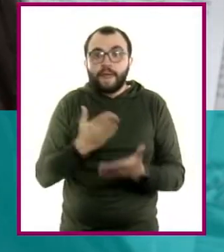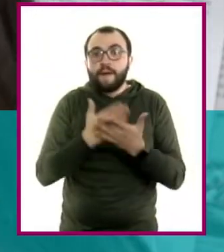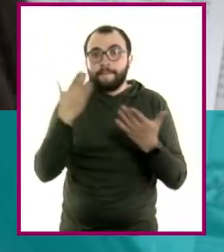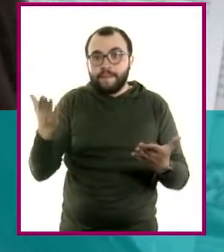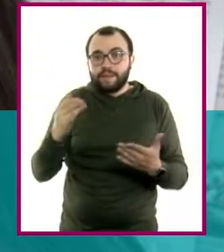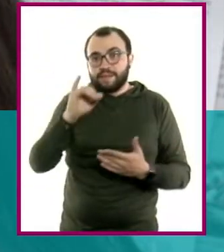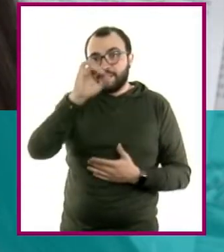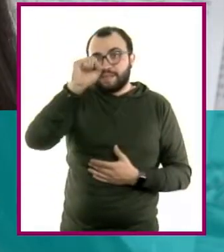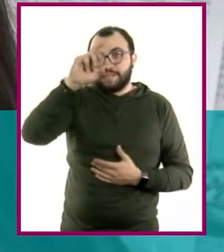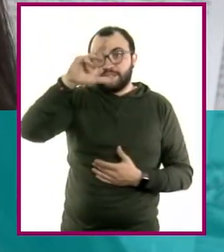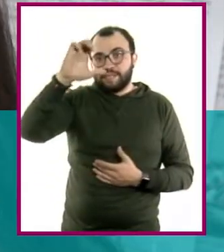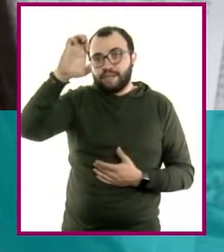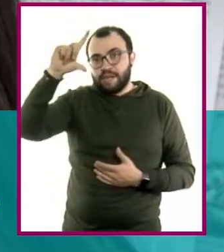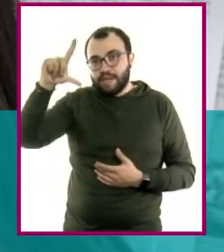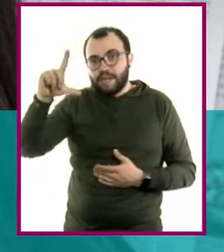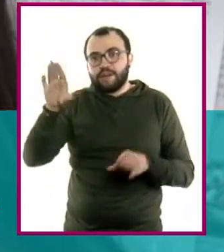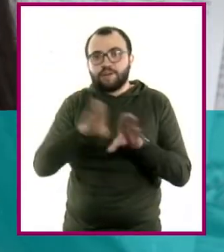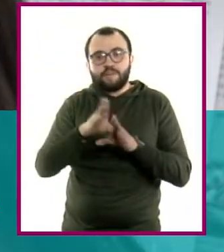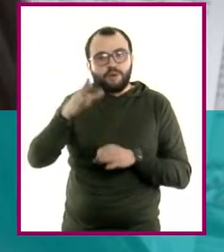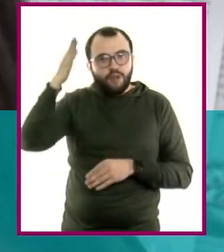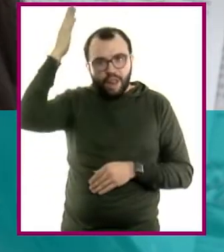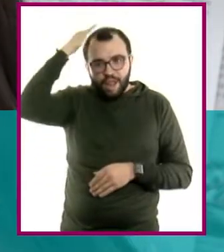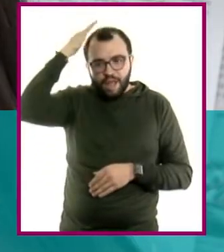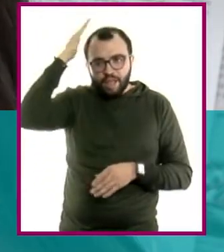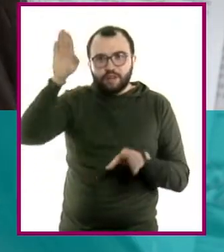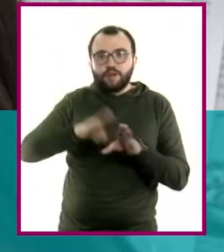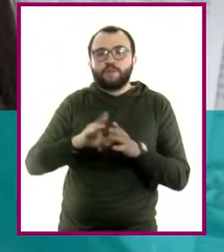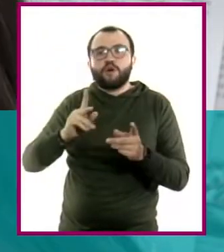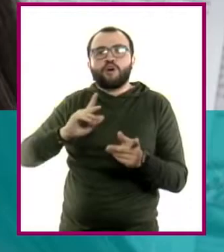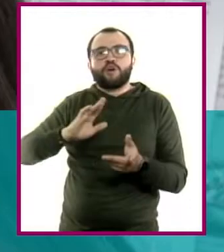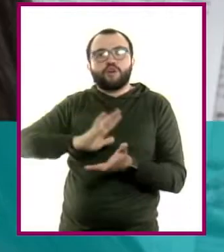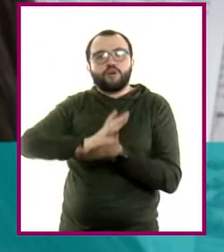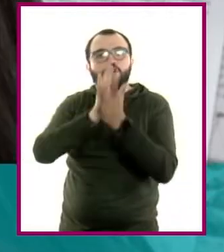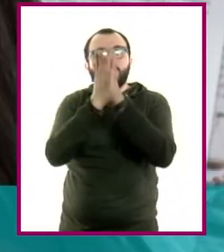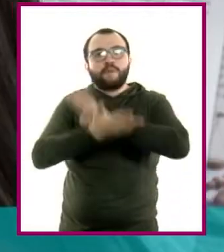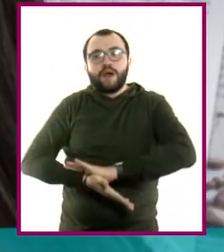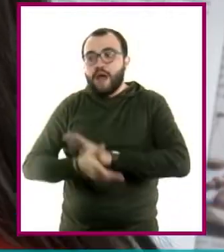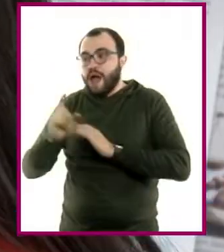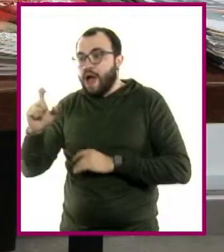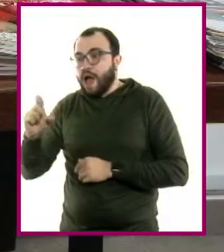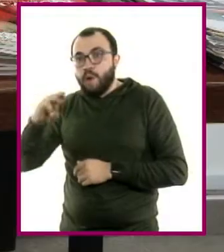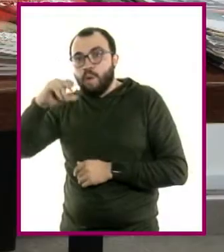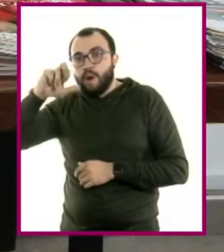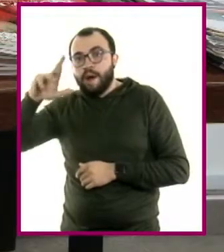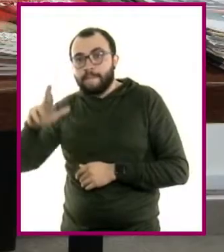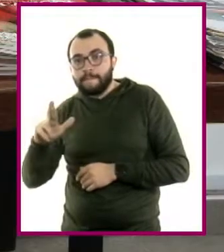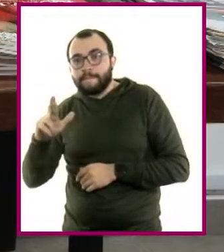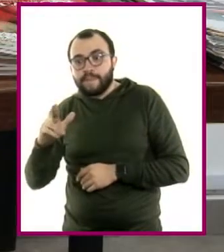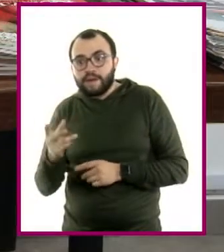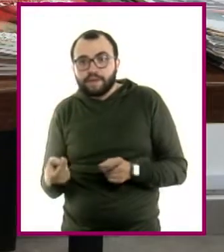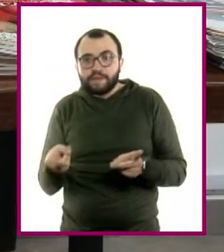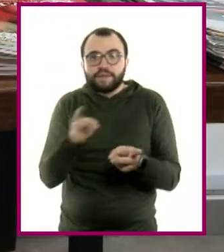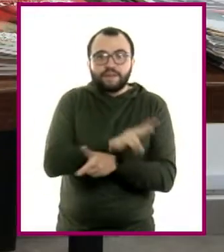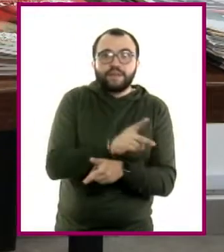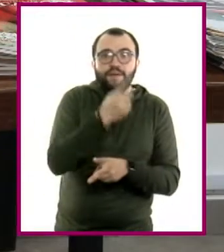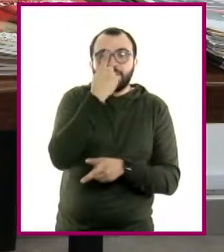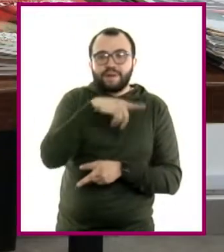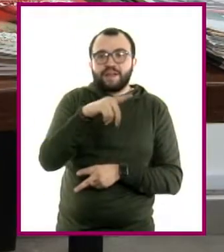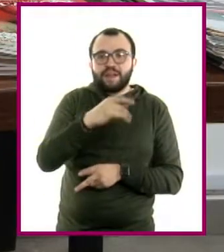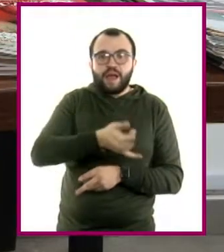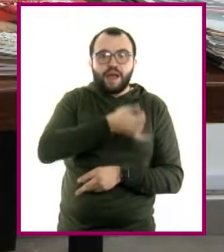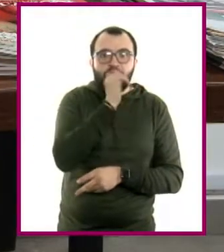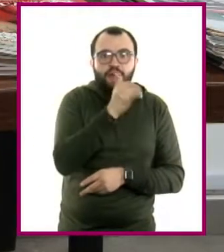mundial de la desalinización, o sea, en convertir el agua de mar en potable. Creo que ya tenemos bastante información,